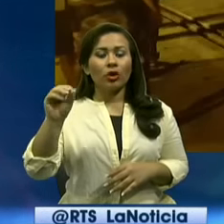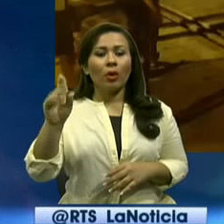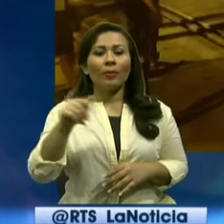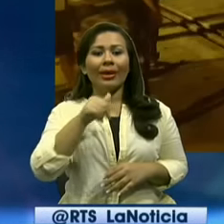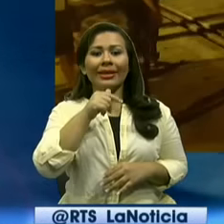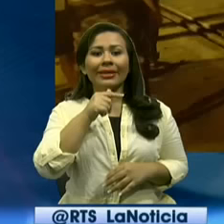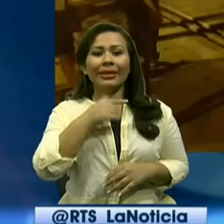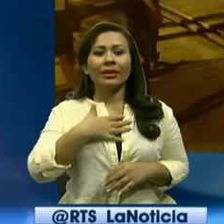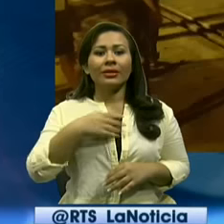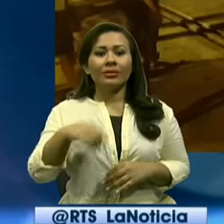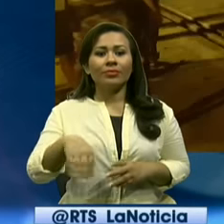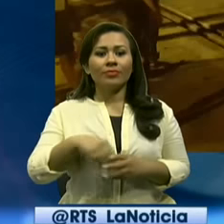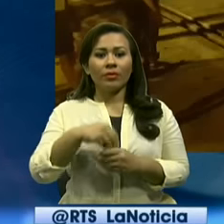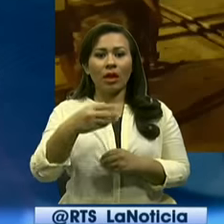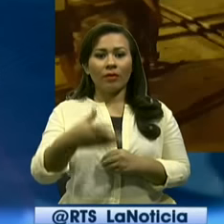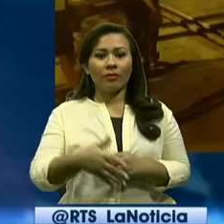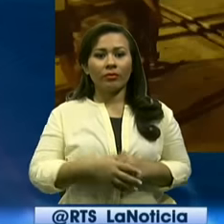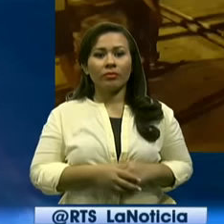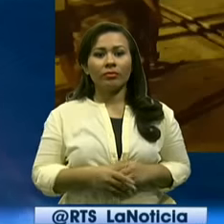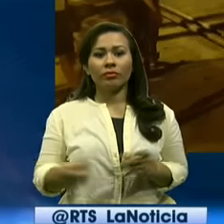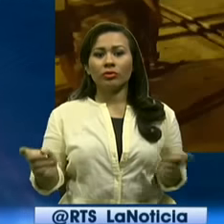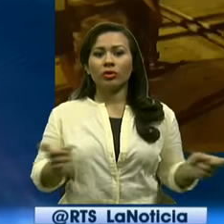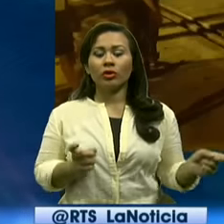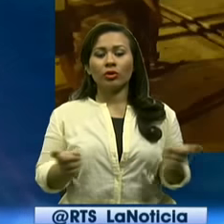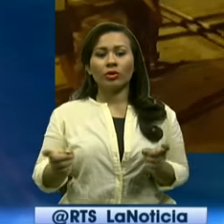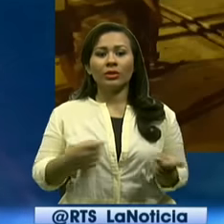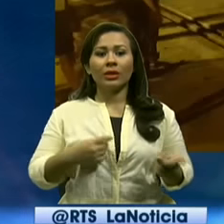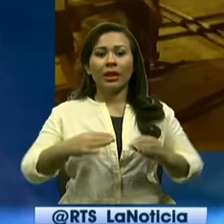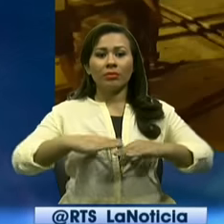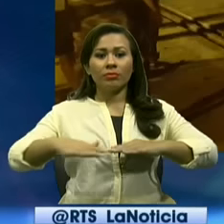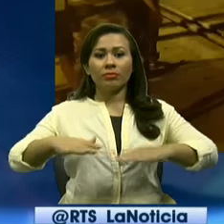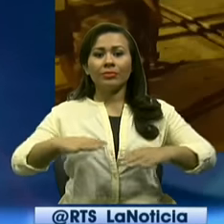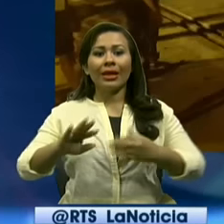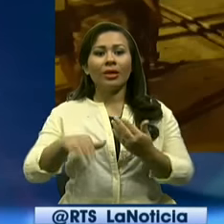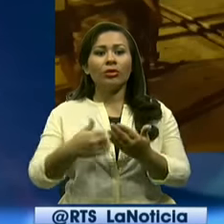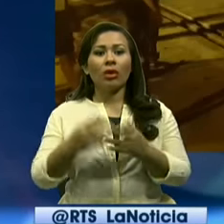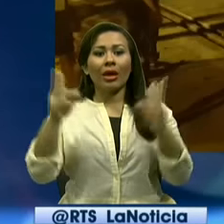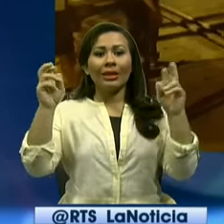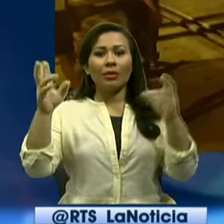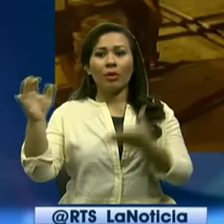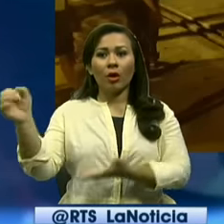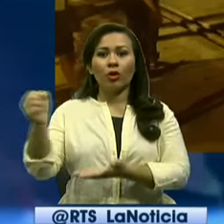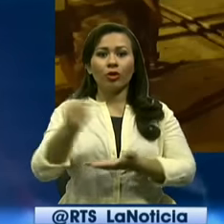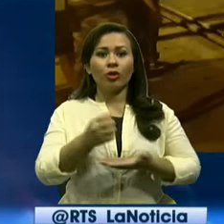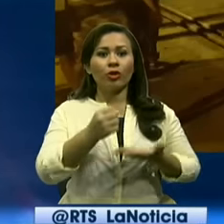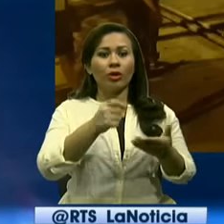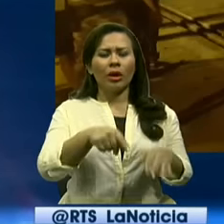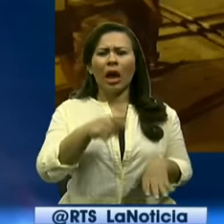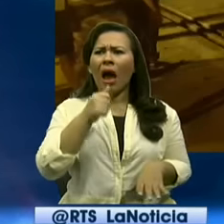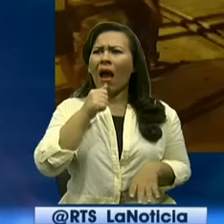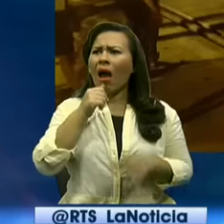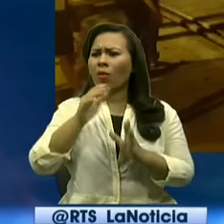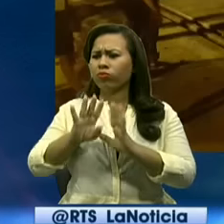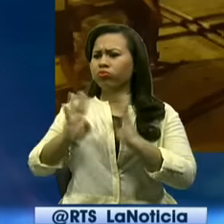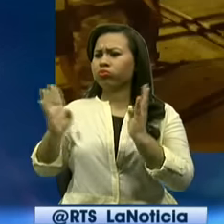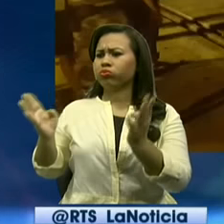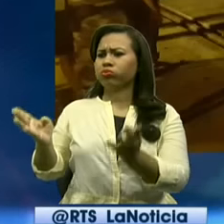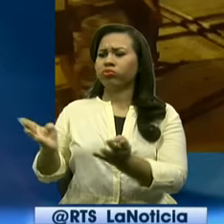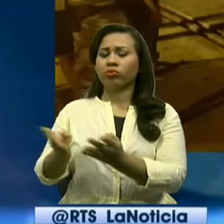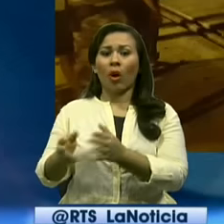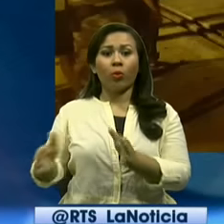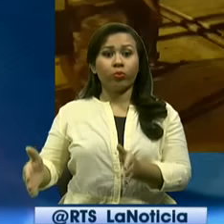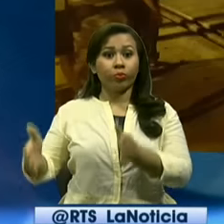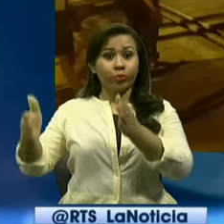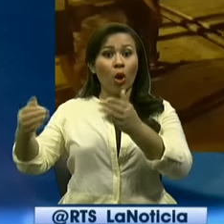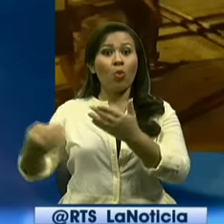está al frente, quien maneja el tema de esto que es el hidronación, la represa, y todo está con normalidad.